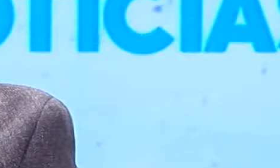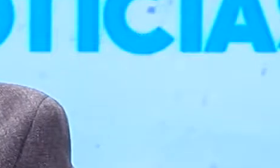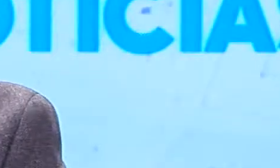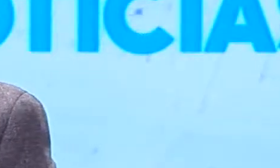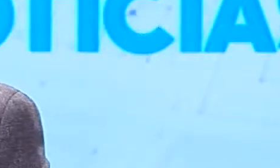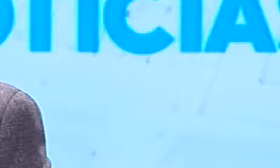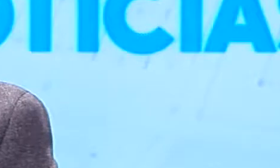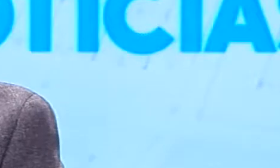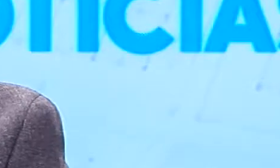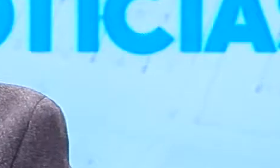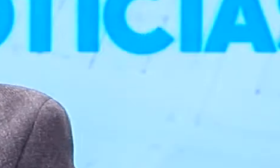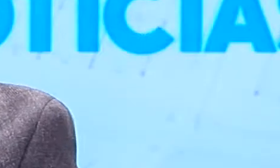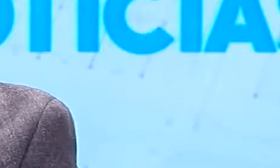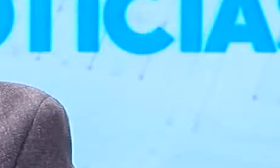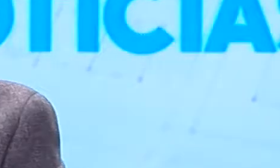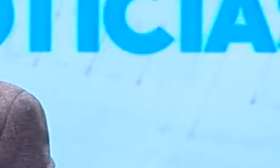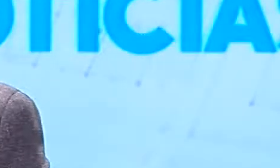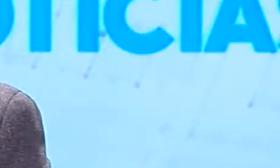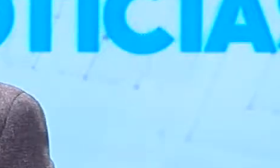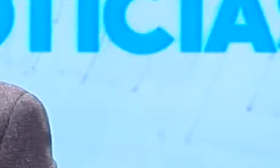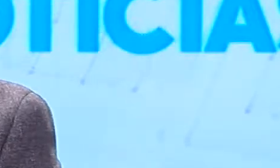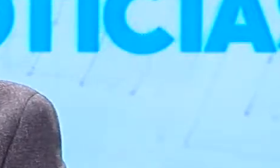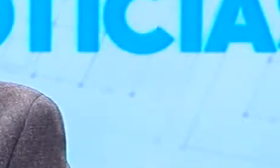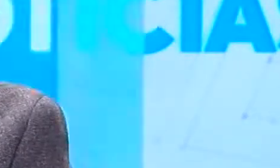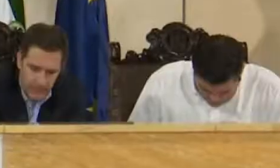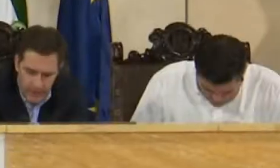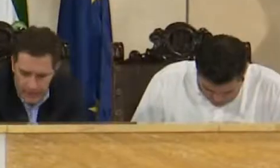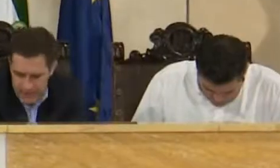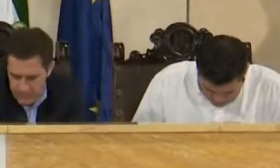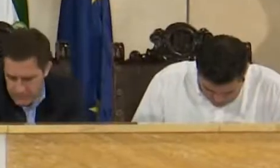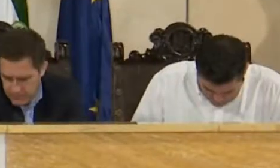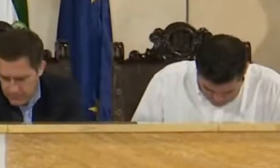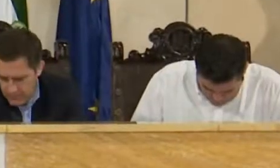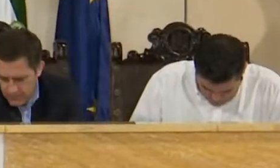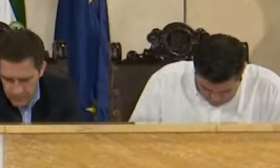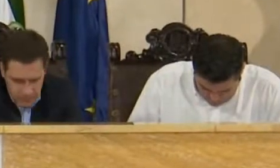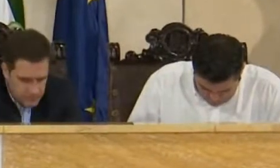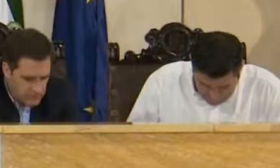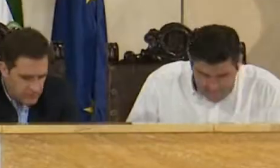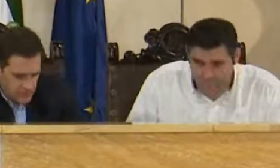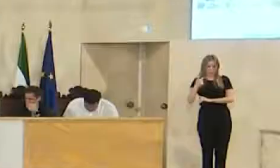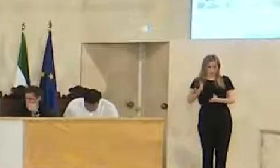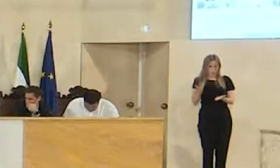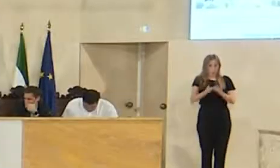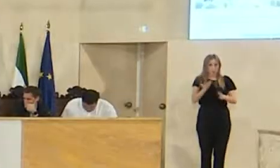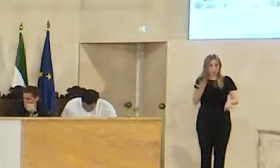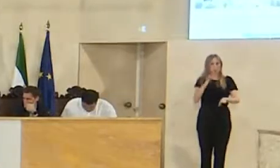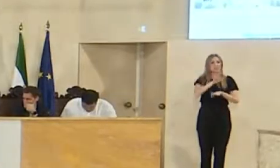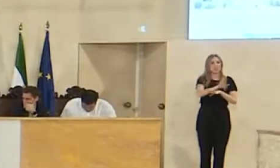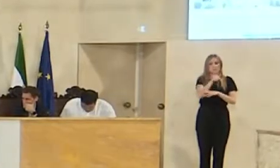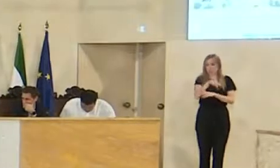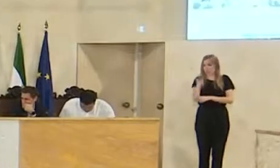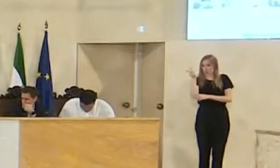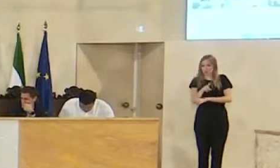Todo, buenas tardes. El Pleno del Ayuntamiento de Almería ha aprobado hoy por unanimidad la modificación de la ordenanza reguladora de la Feria de Almería y del rodaje de productos audiovisuales en la